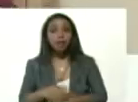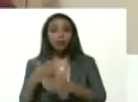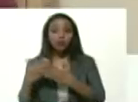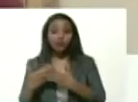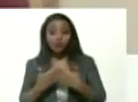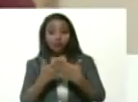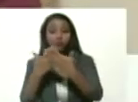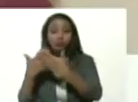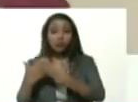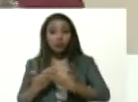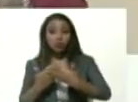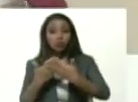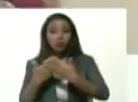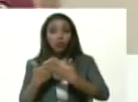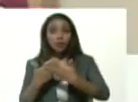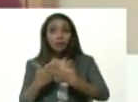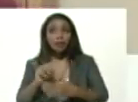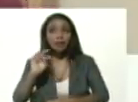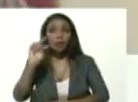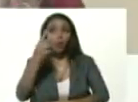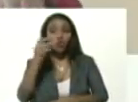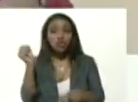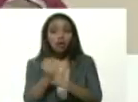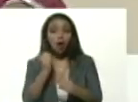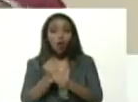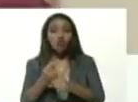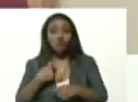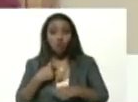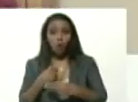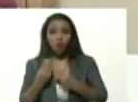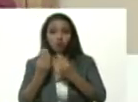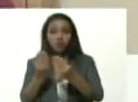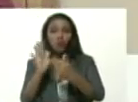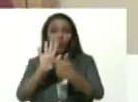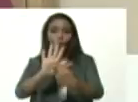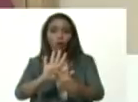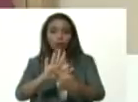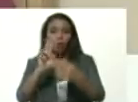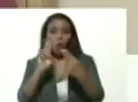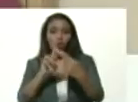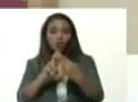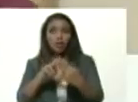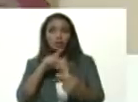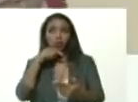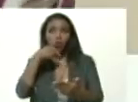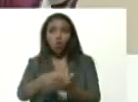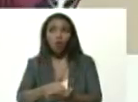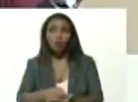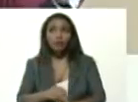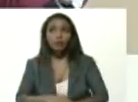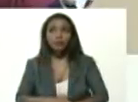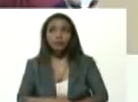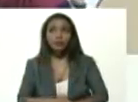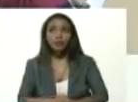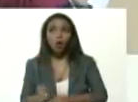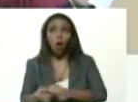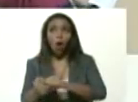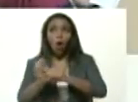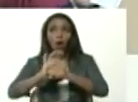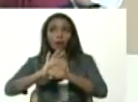estudioso. El segundo trabajo que voy a dar a conocer se llama